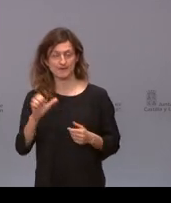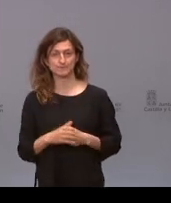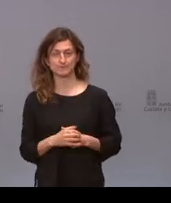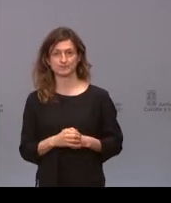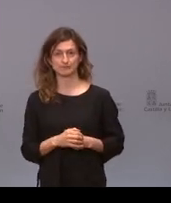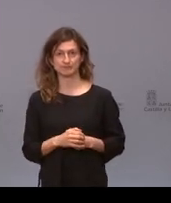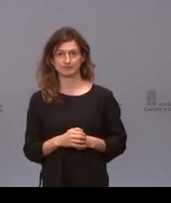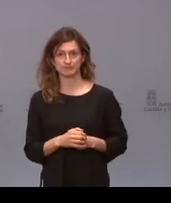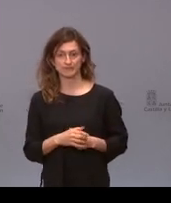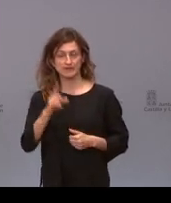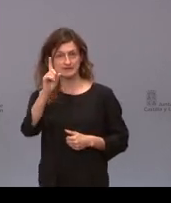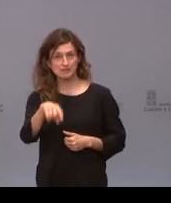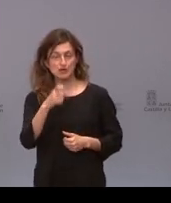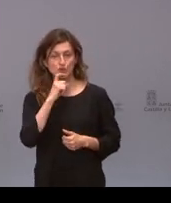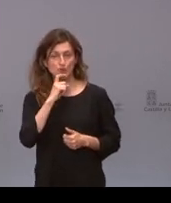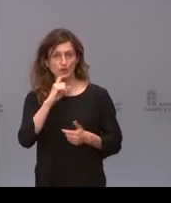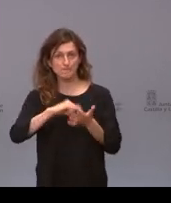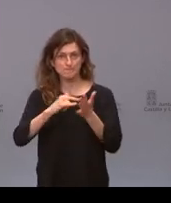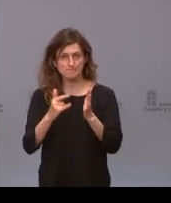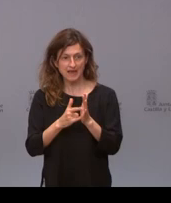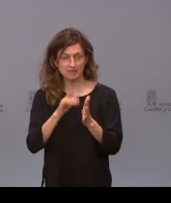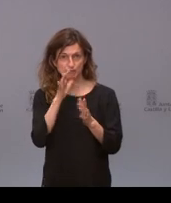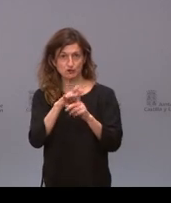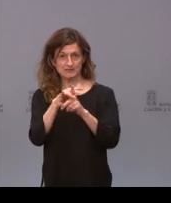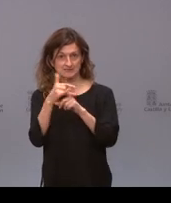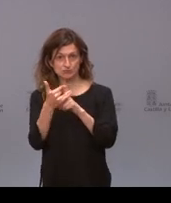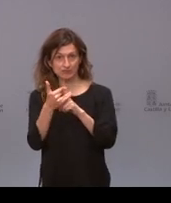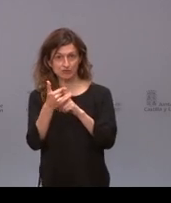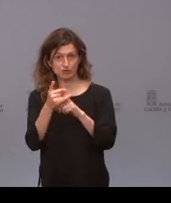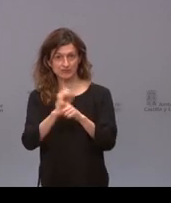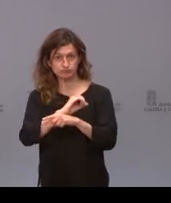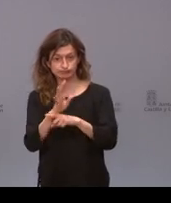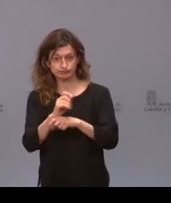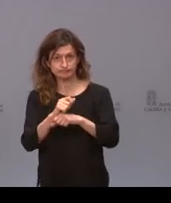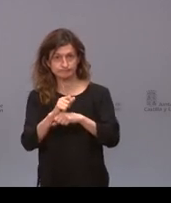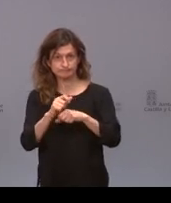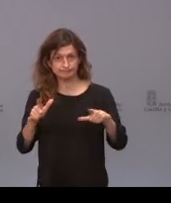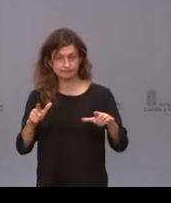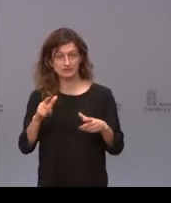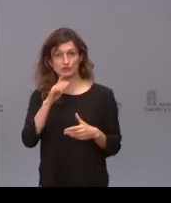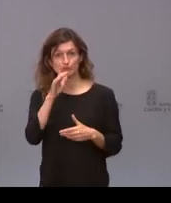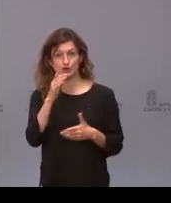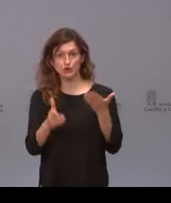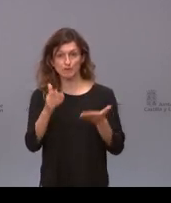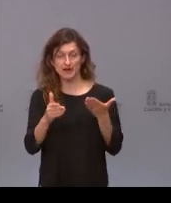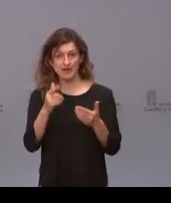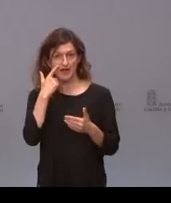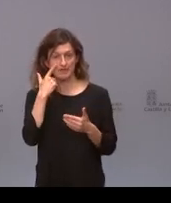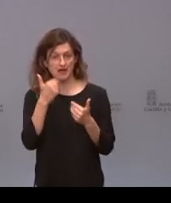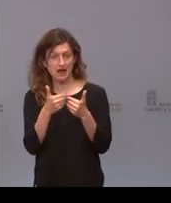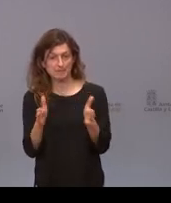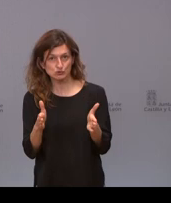qué planificación pueden existir en la situación epidemiológica en la que se encuentra el coronario respecto a la apertura